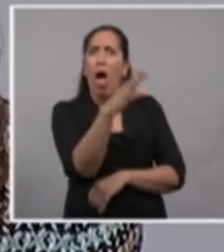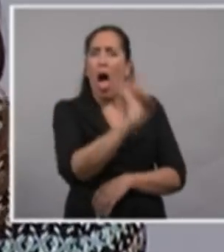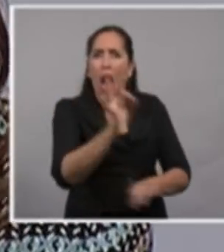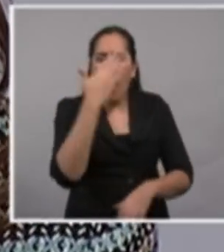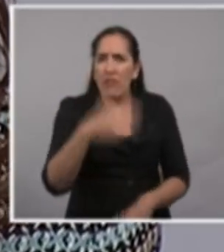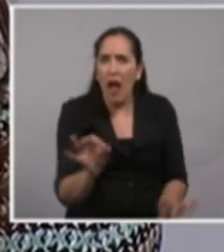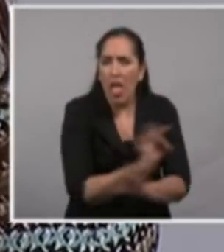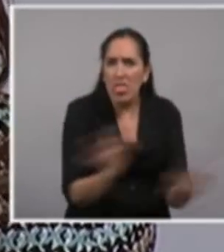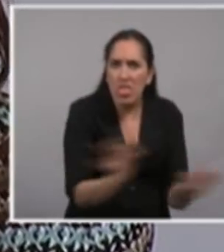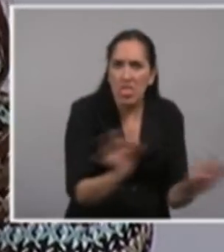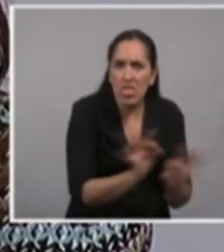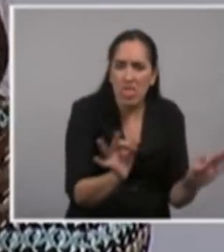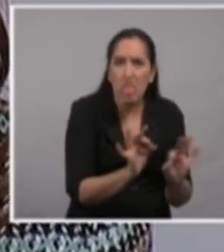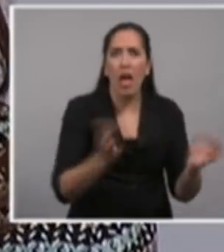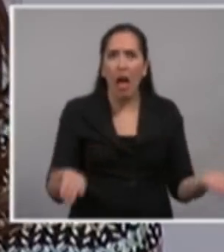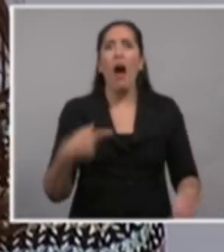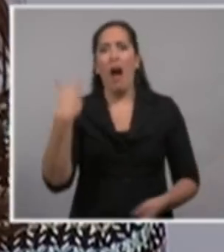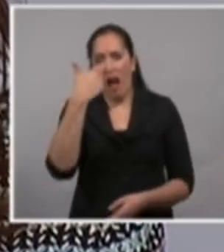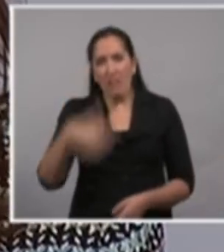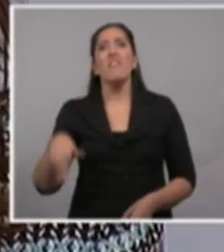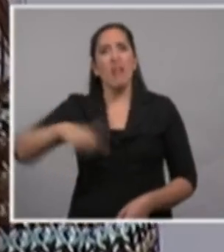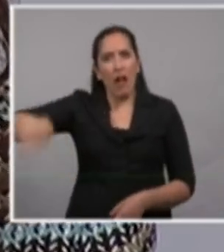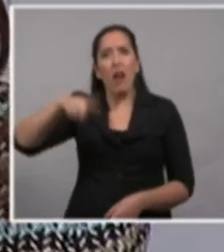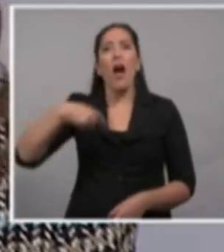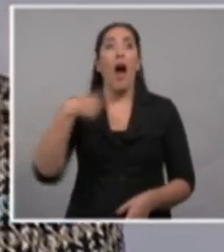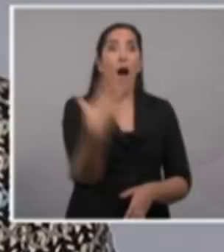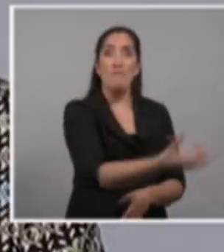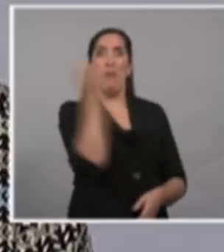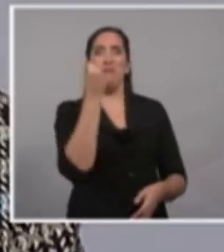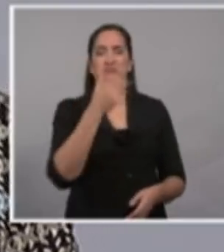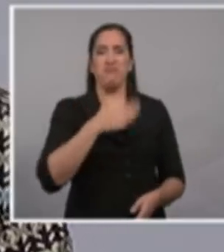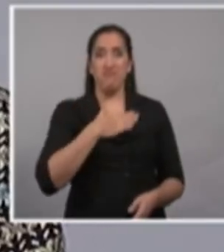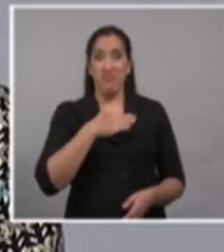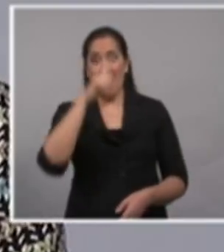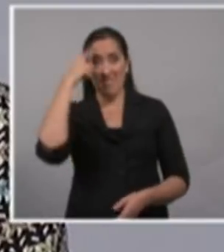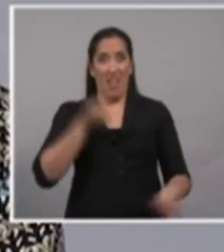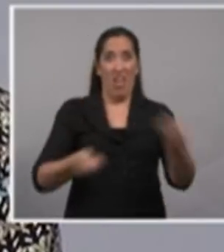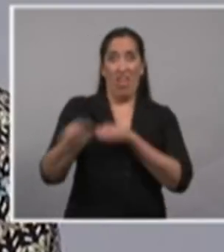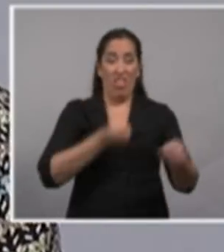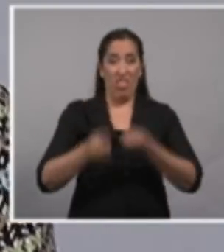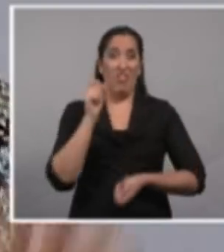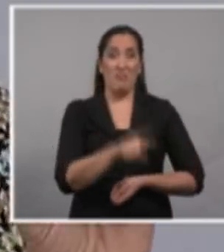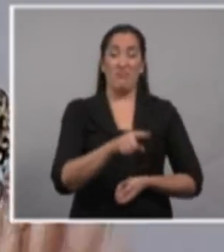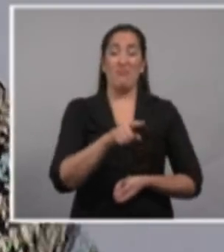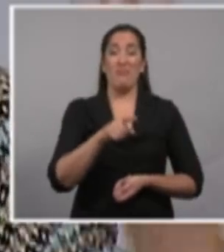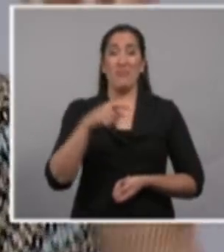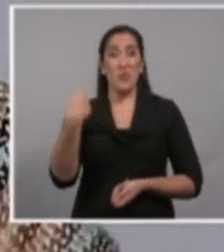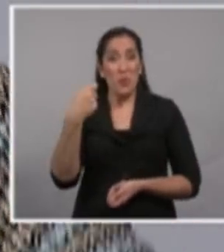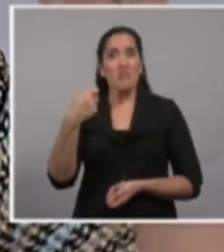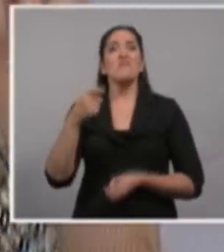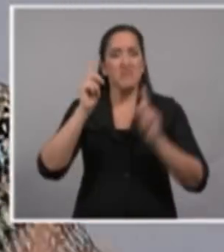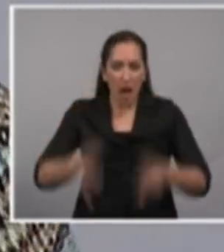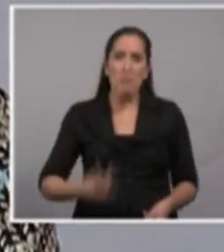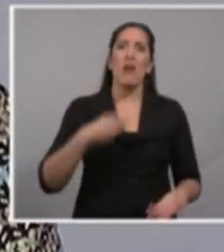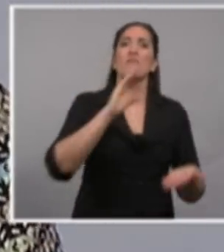Lo pudimos hacer porque recuperamos esos recursos y además también la asignación